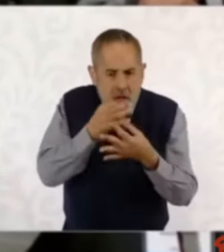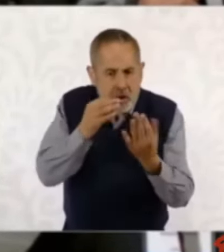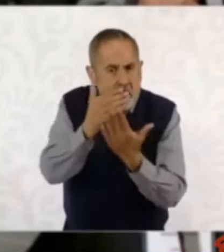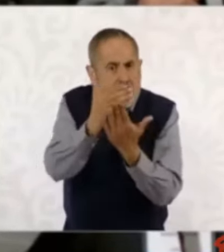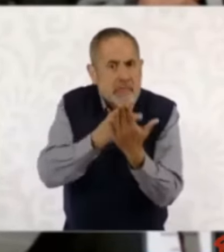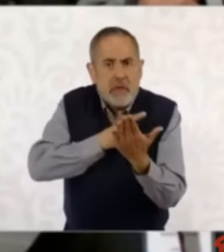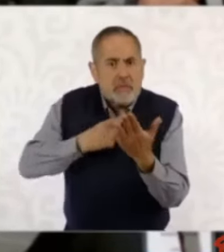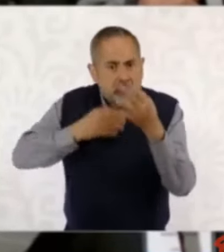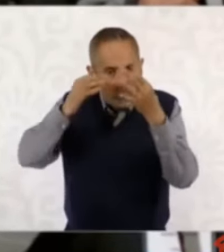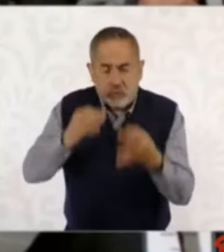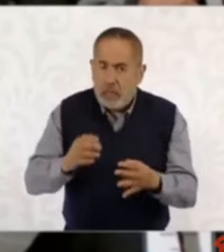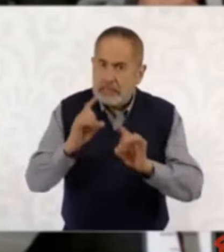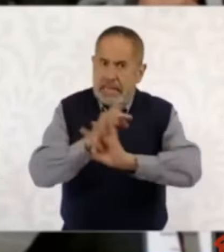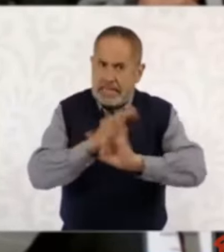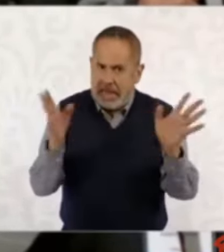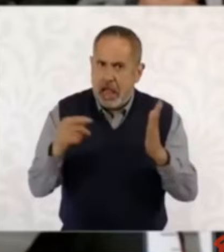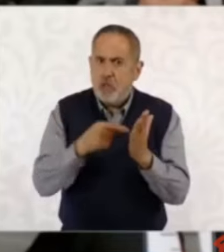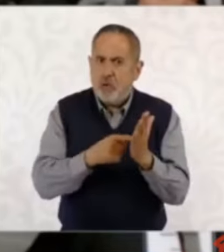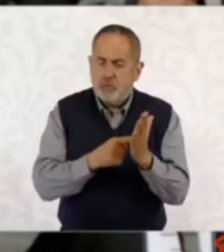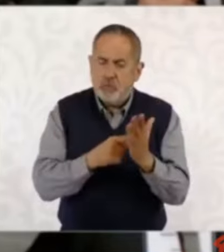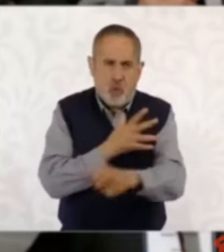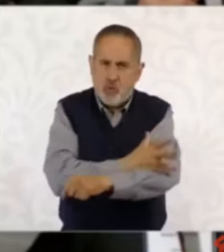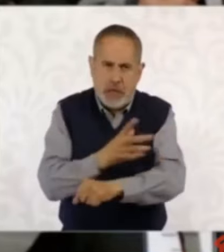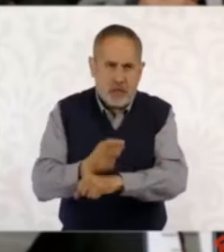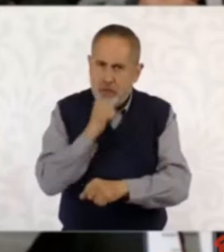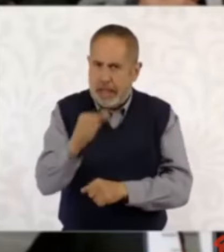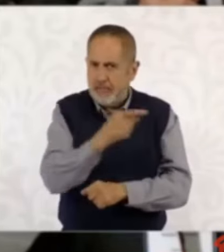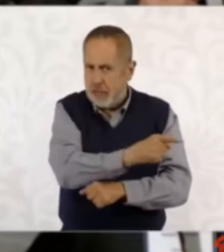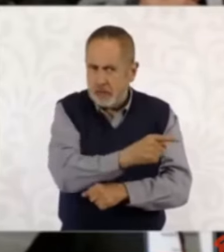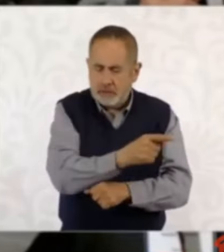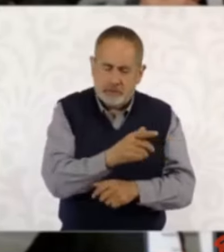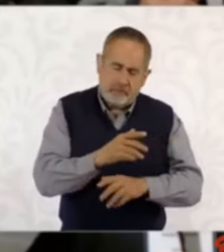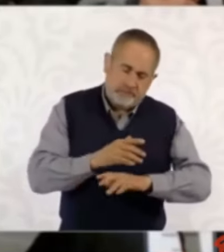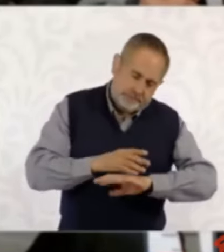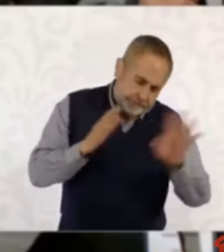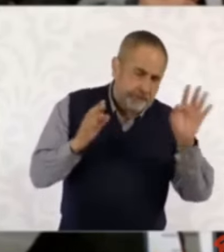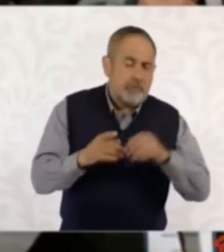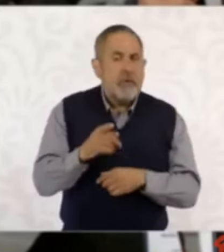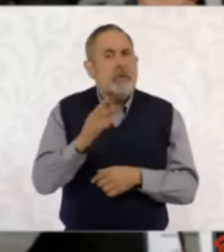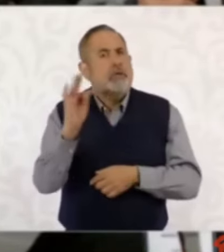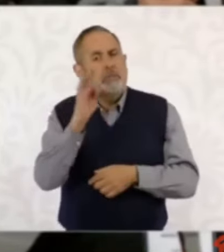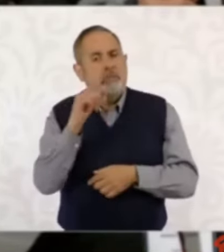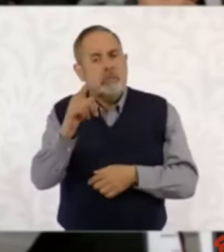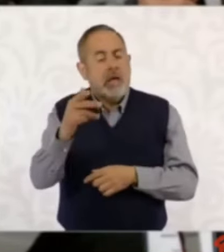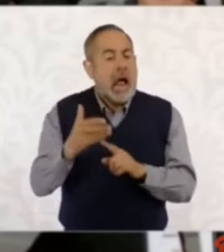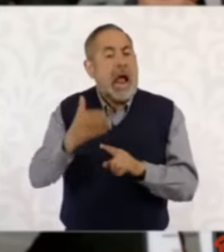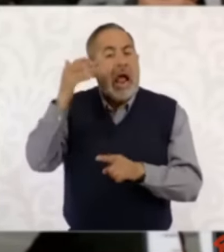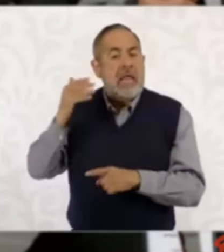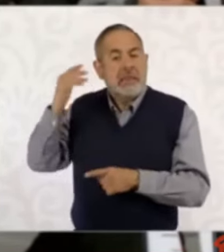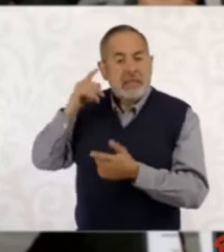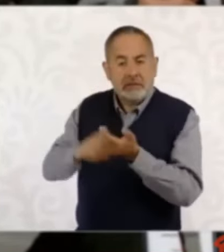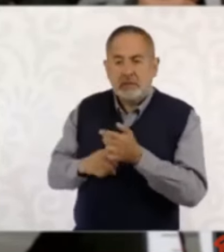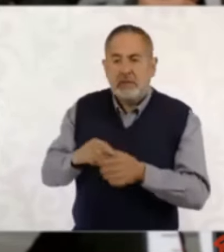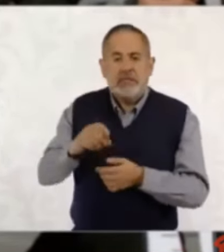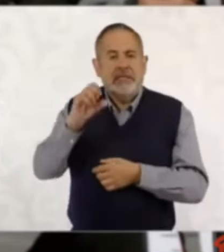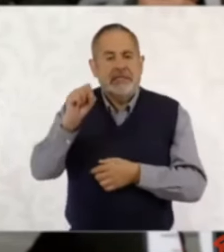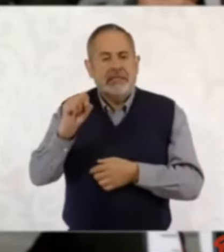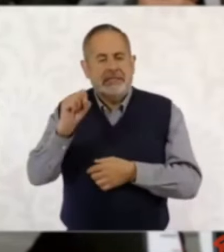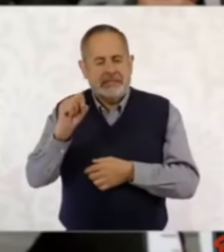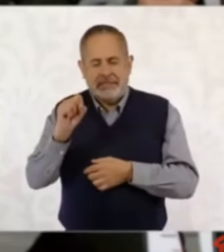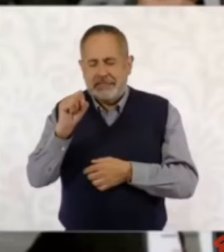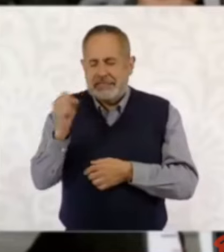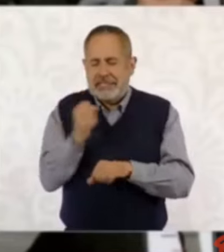pues claro que es un asunto de deshonestidad. Preguntarle si lo que era antes la función pública, hoy la